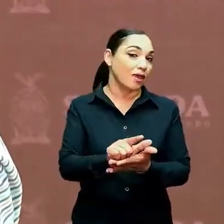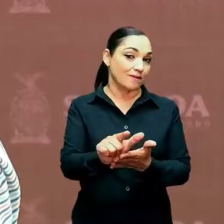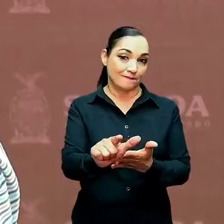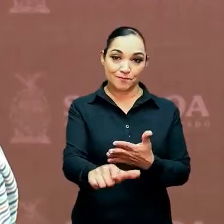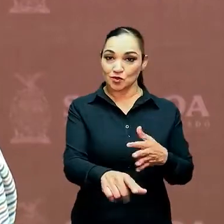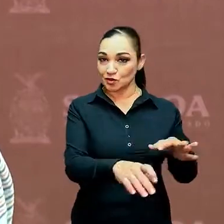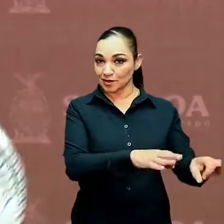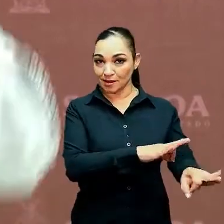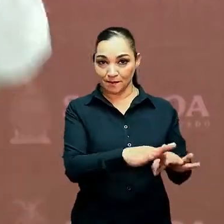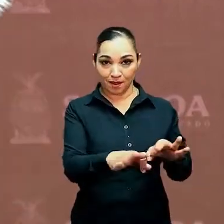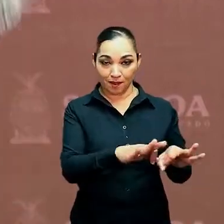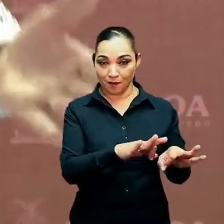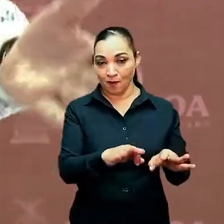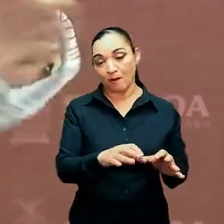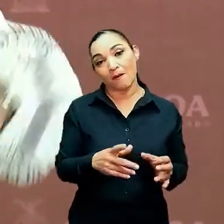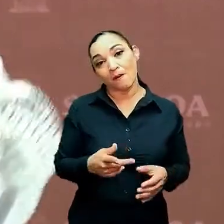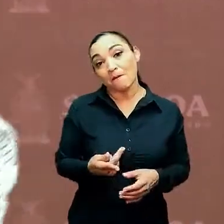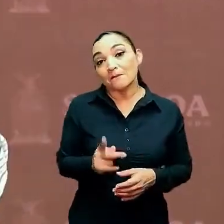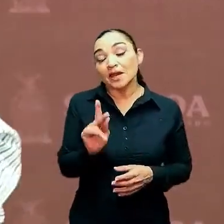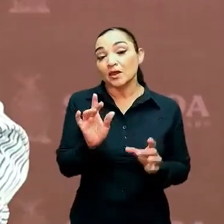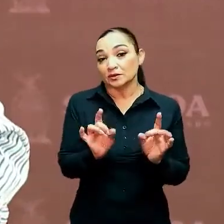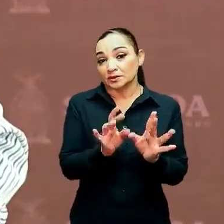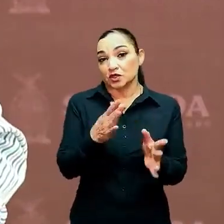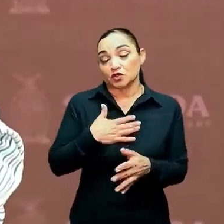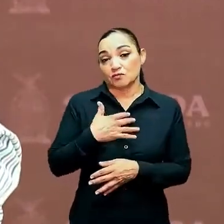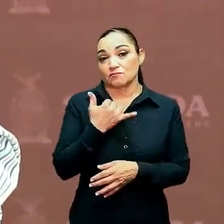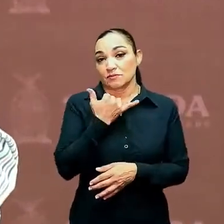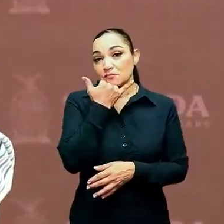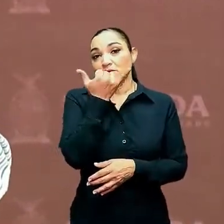Y si cometemos error, pues igual nos va a tener que revisar